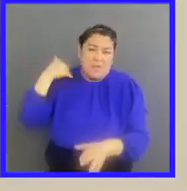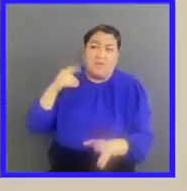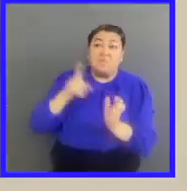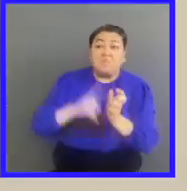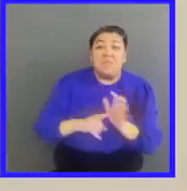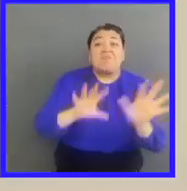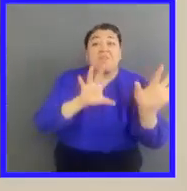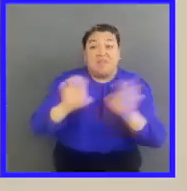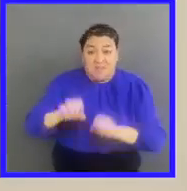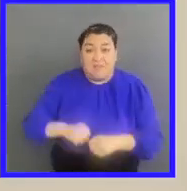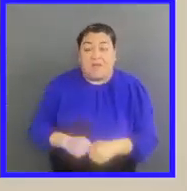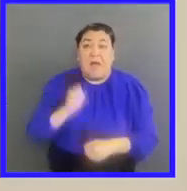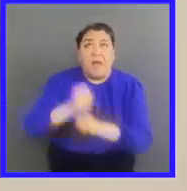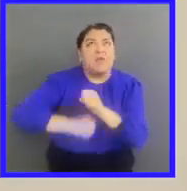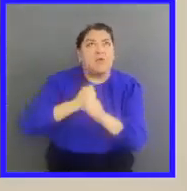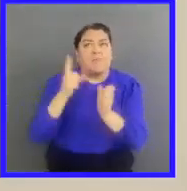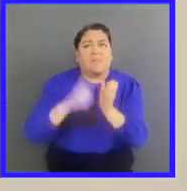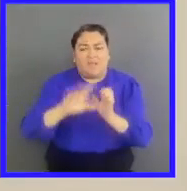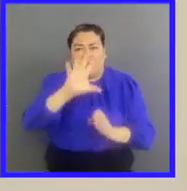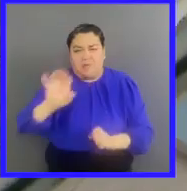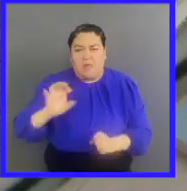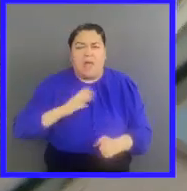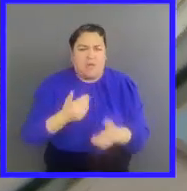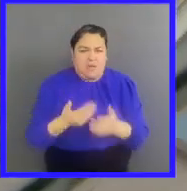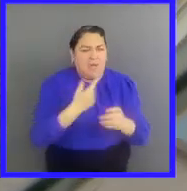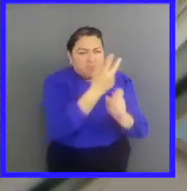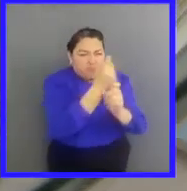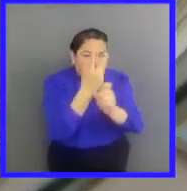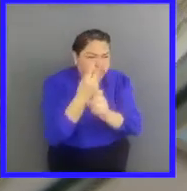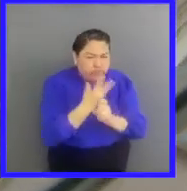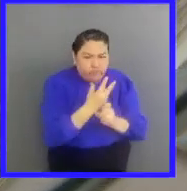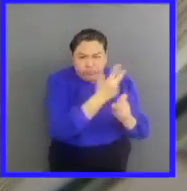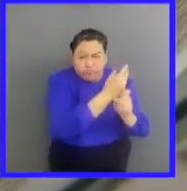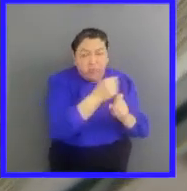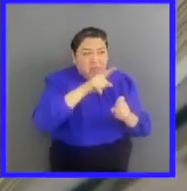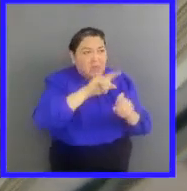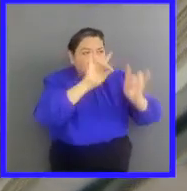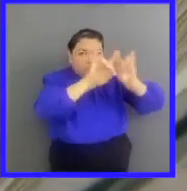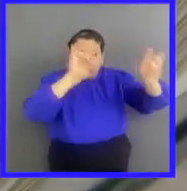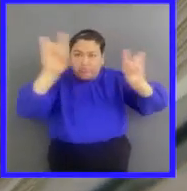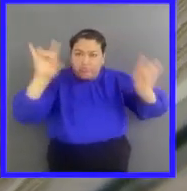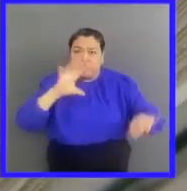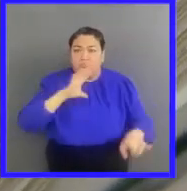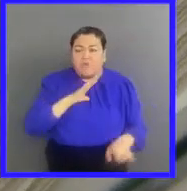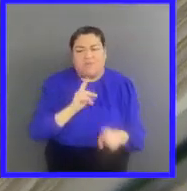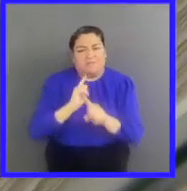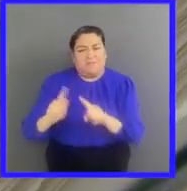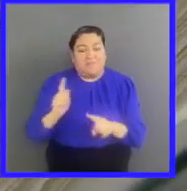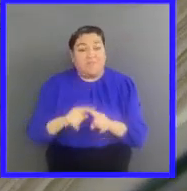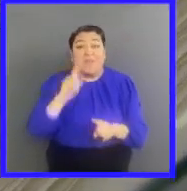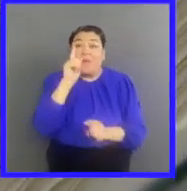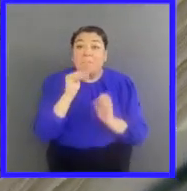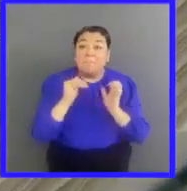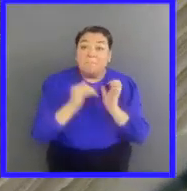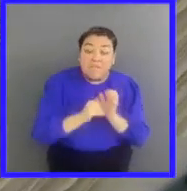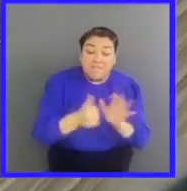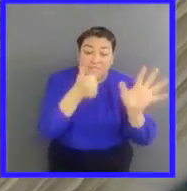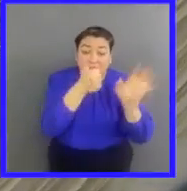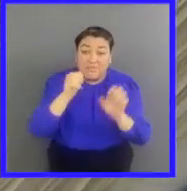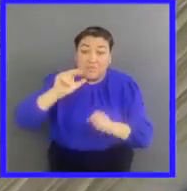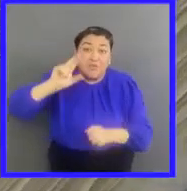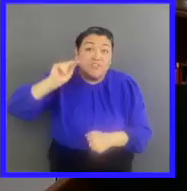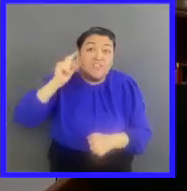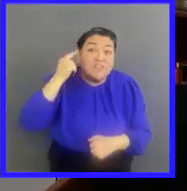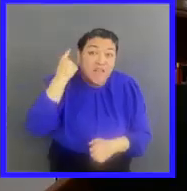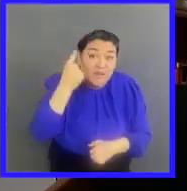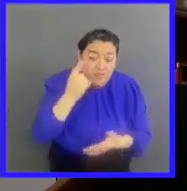con una obra recién restaurada por el equipo de conservación. Se trata de una edición de 1681 de la recopilación de las leyes